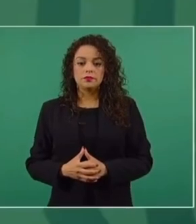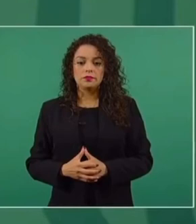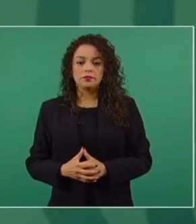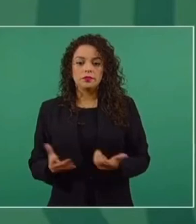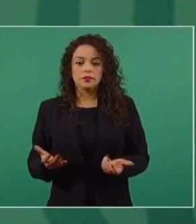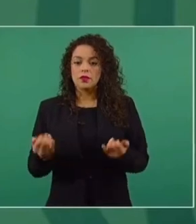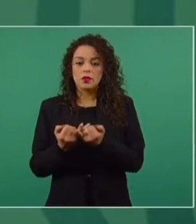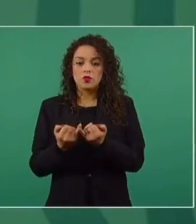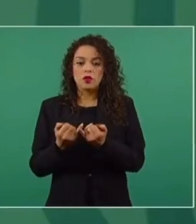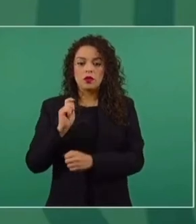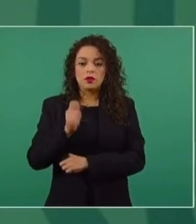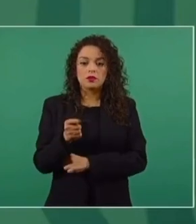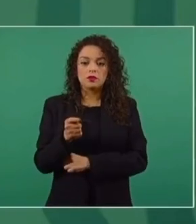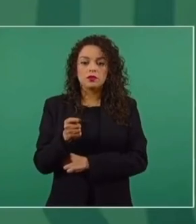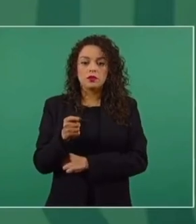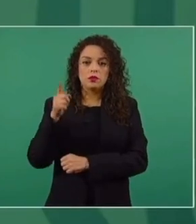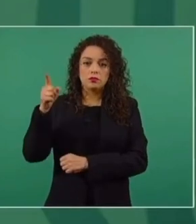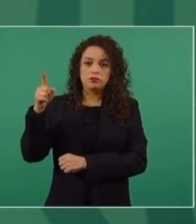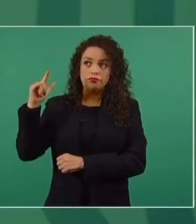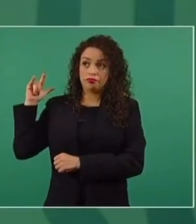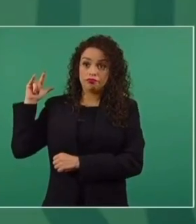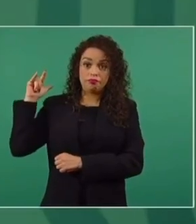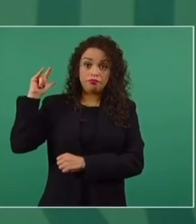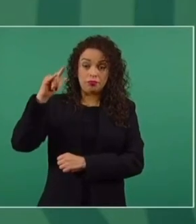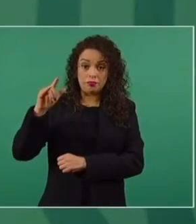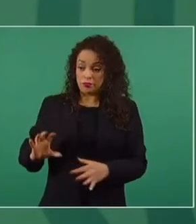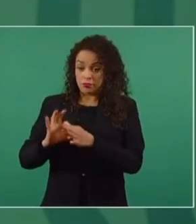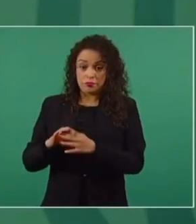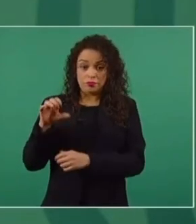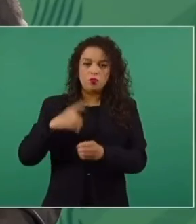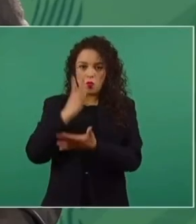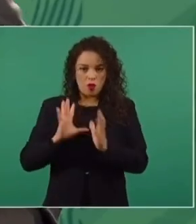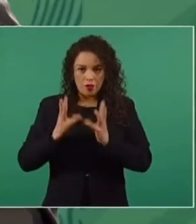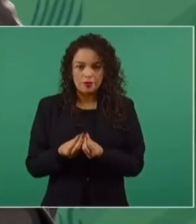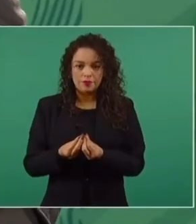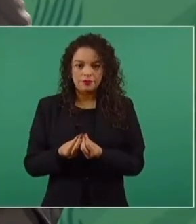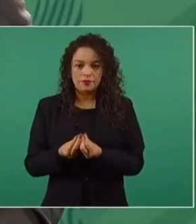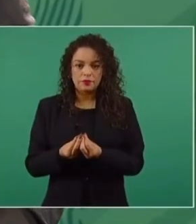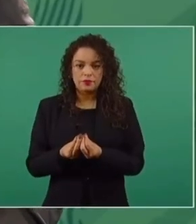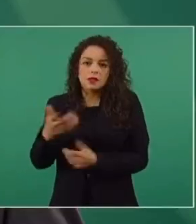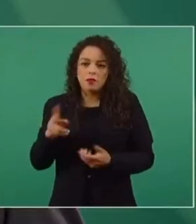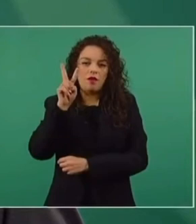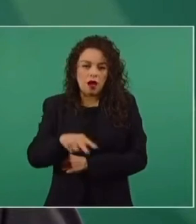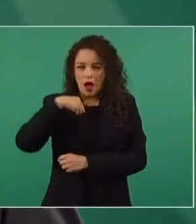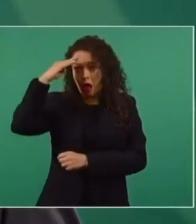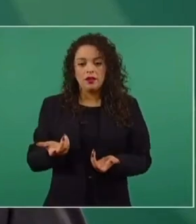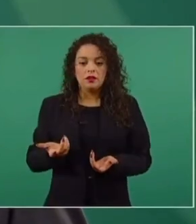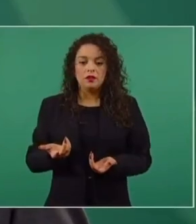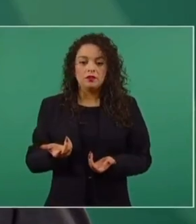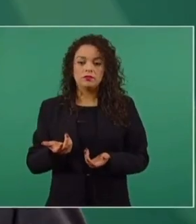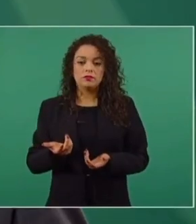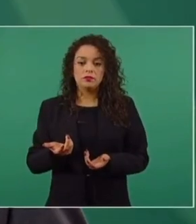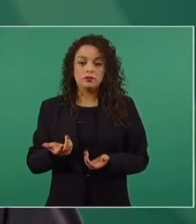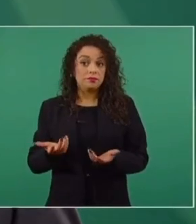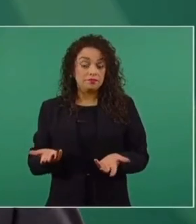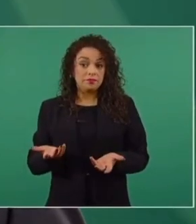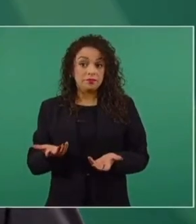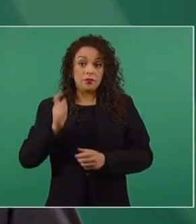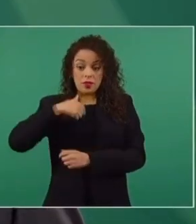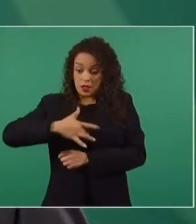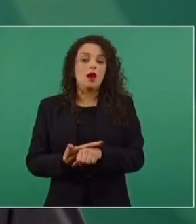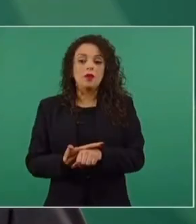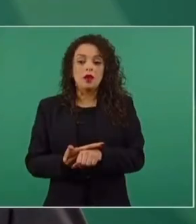la Fuerza Aérea de la Defensa? Una rama, porque también no quiero quedarme con la